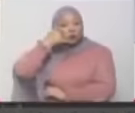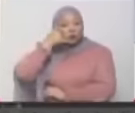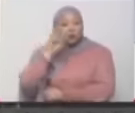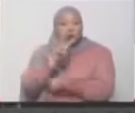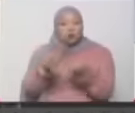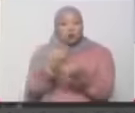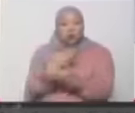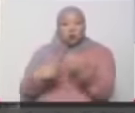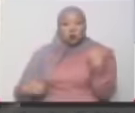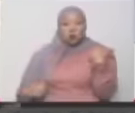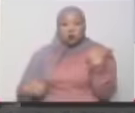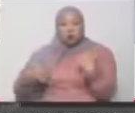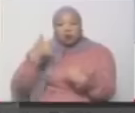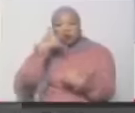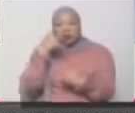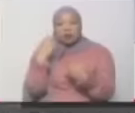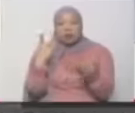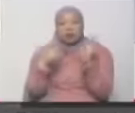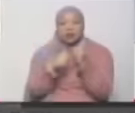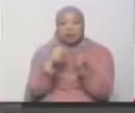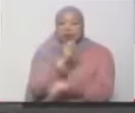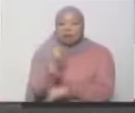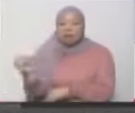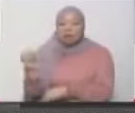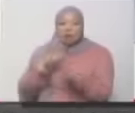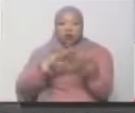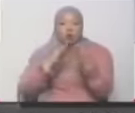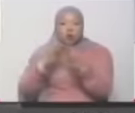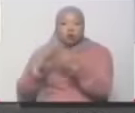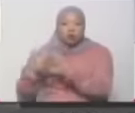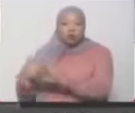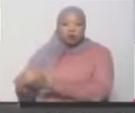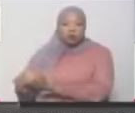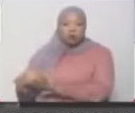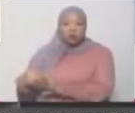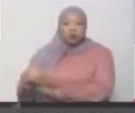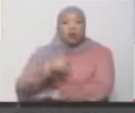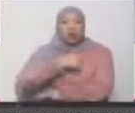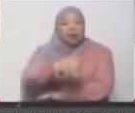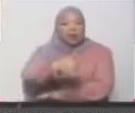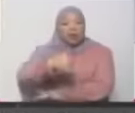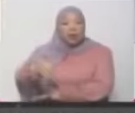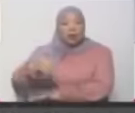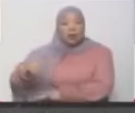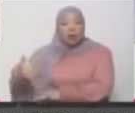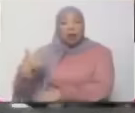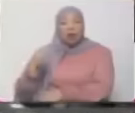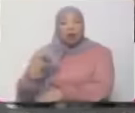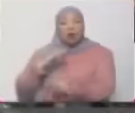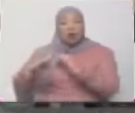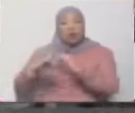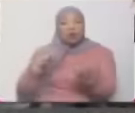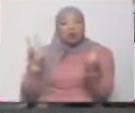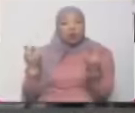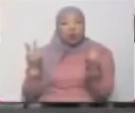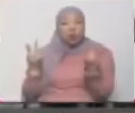entregó los teléfonos para 6.000 circuitos comunales, presidente, para que cada circuito comunal tenga una vía de comunicación nueva,